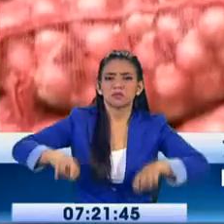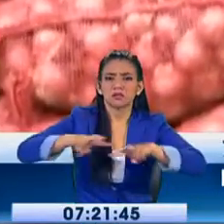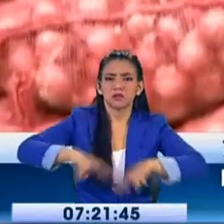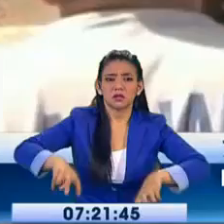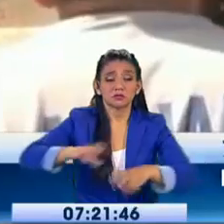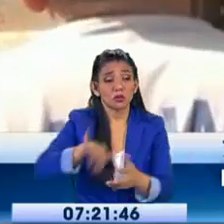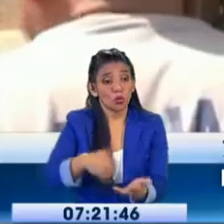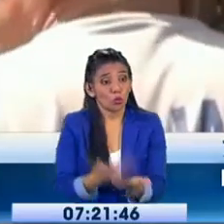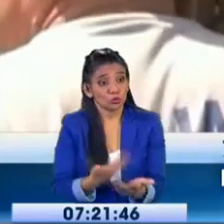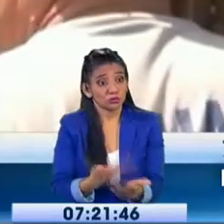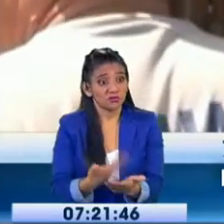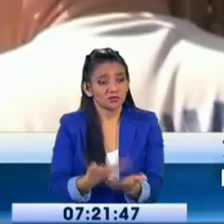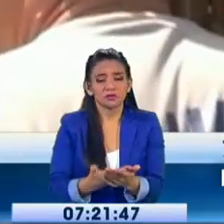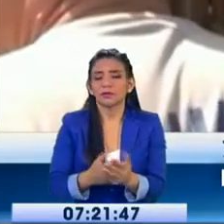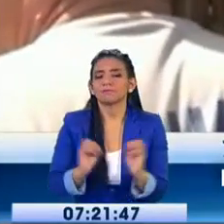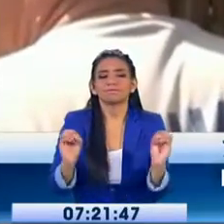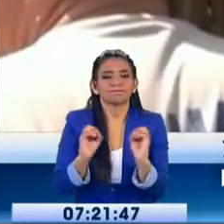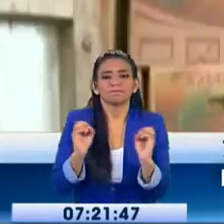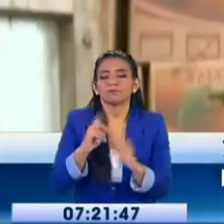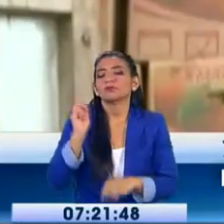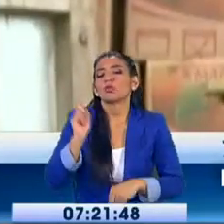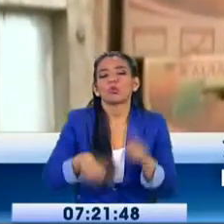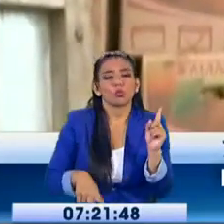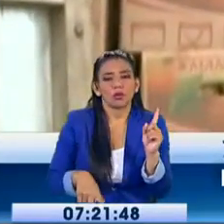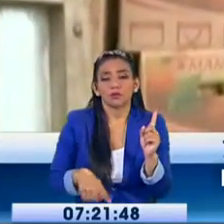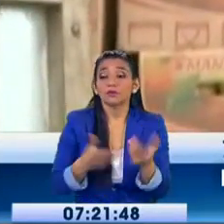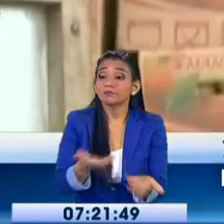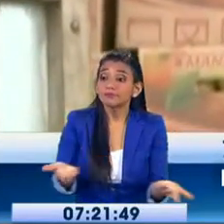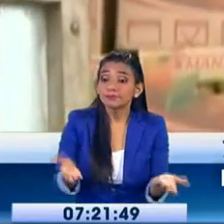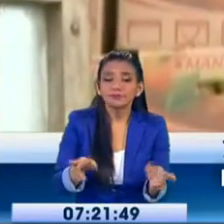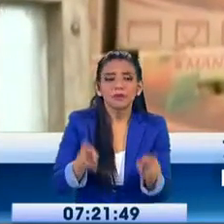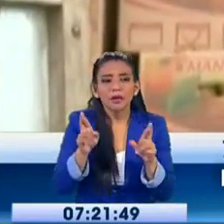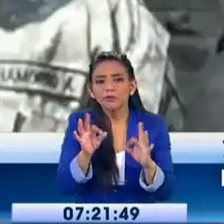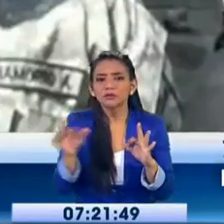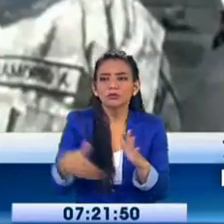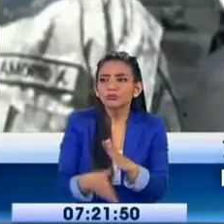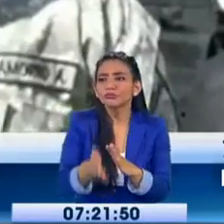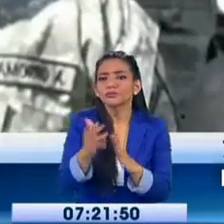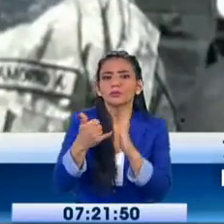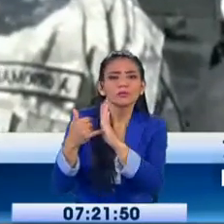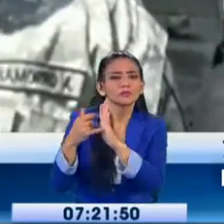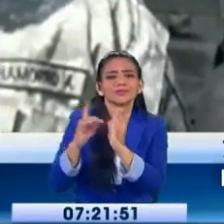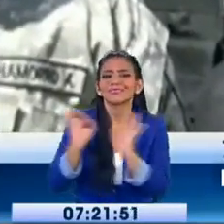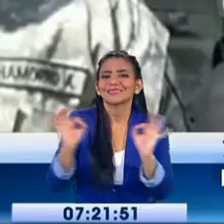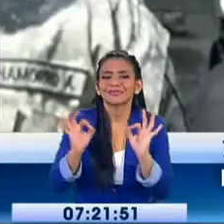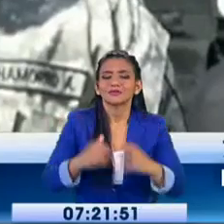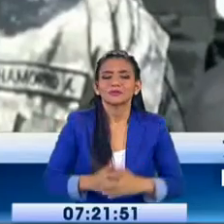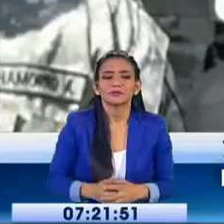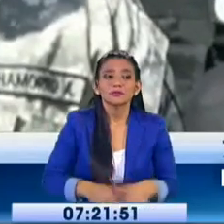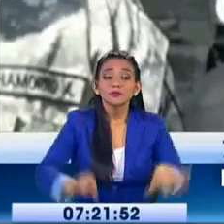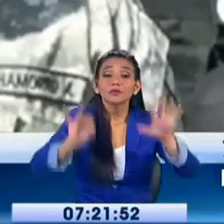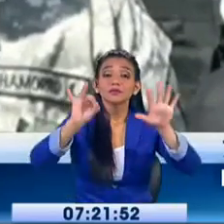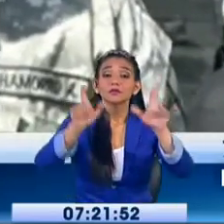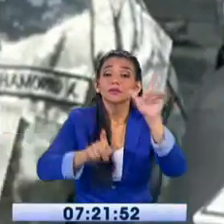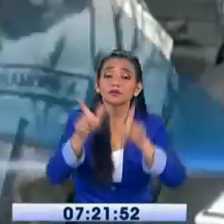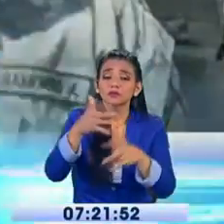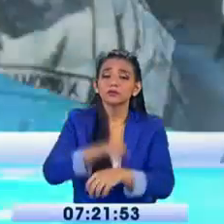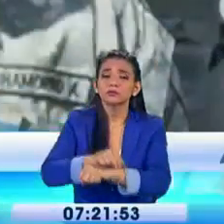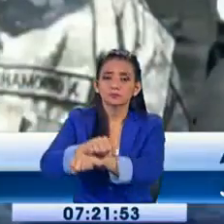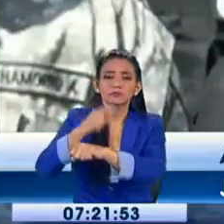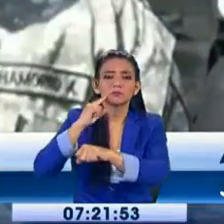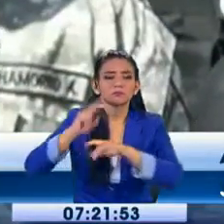pudieron justificar con documentación la adquisición lícita de lo decomisado. Hay 7 personas retenidas para efectos de